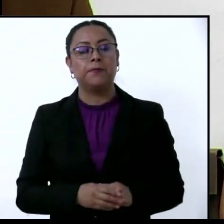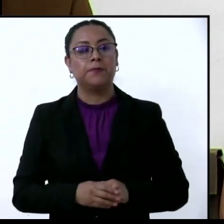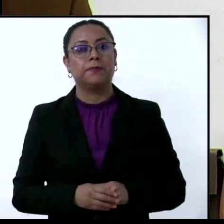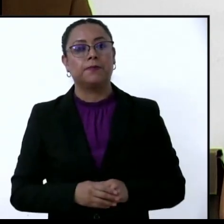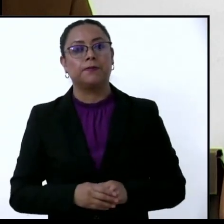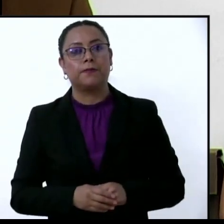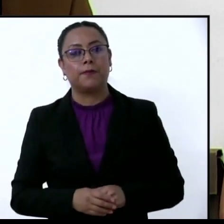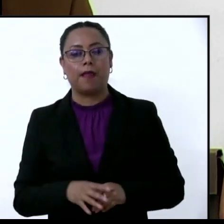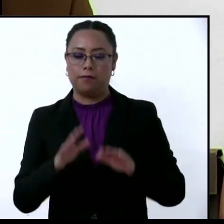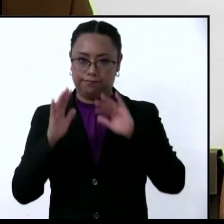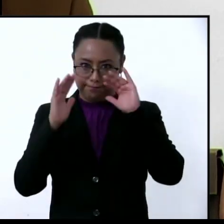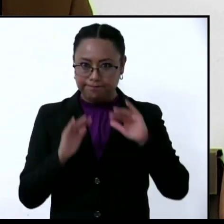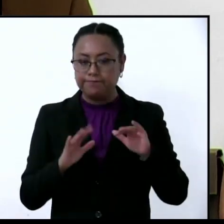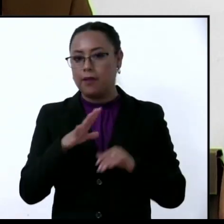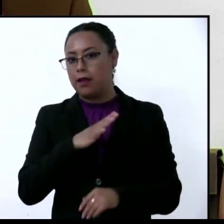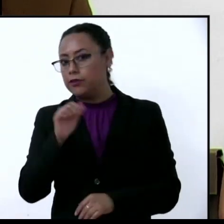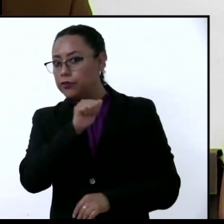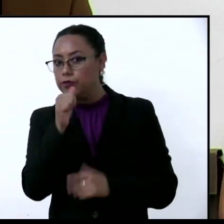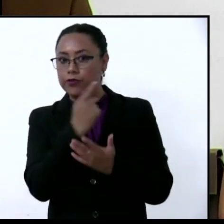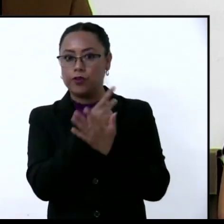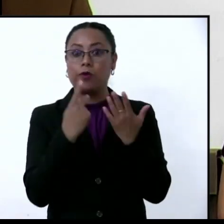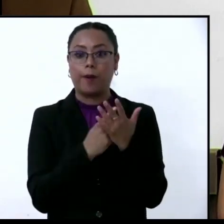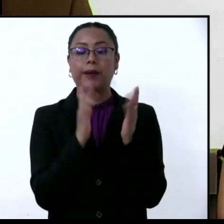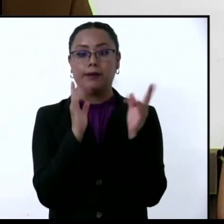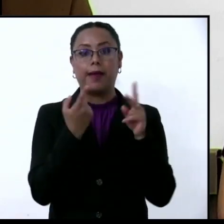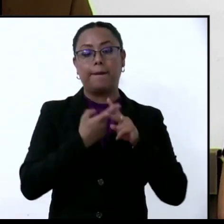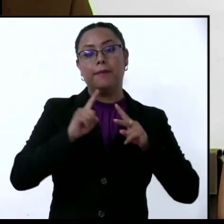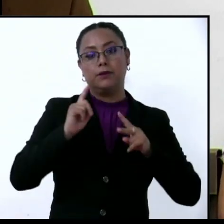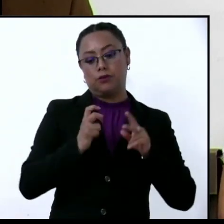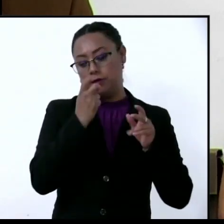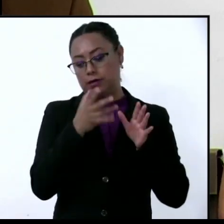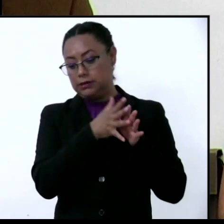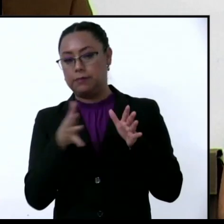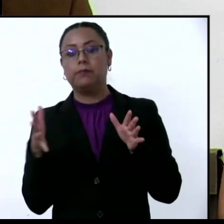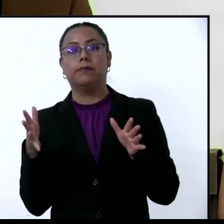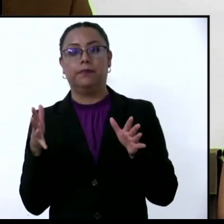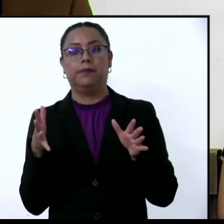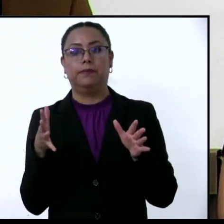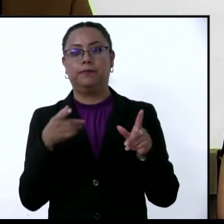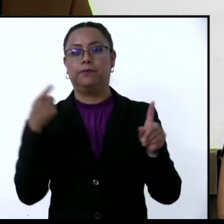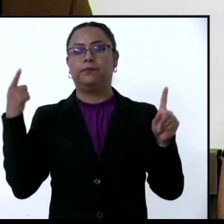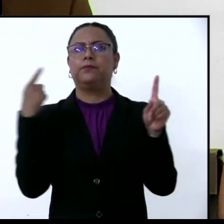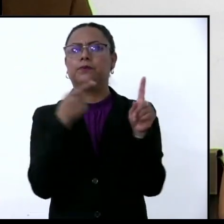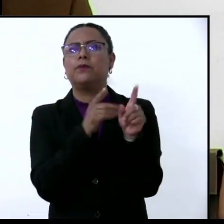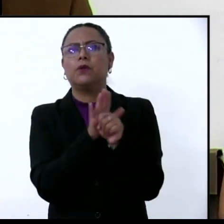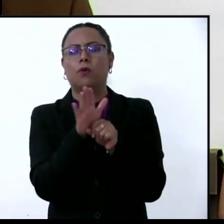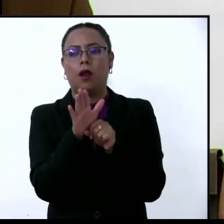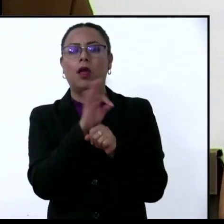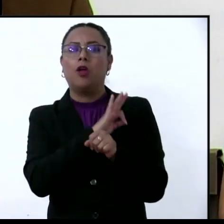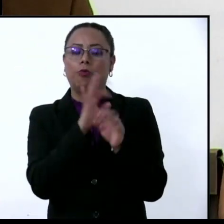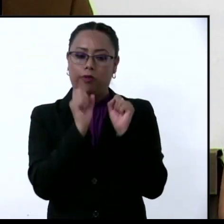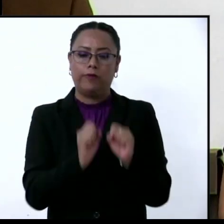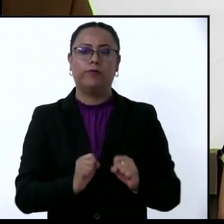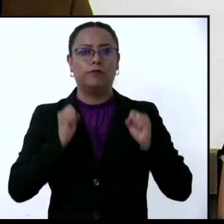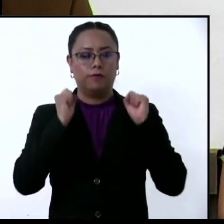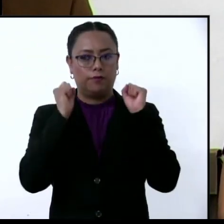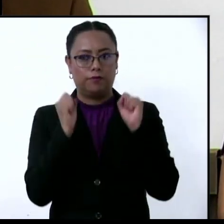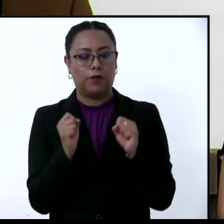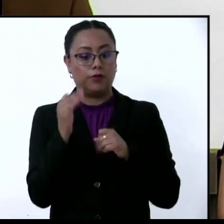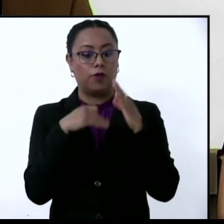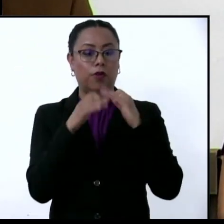los programas que se pusieron en marcha durante este ejercicio, que tiene como finalidad fortalecer